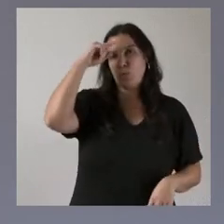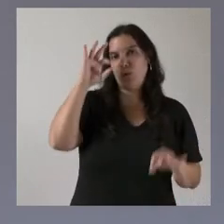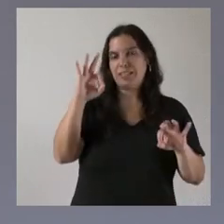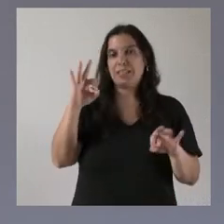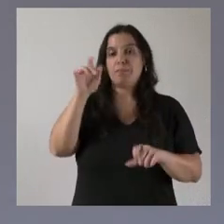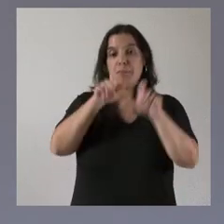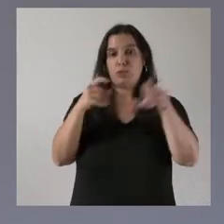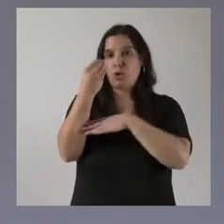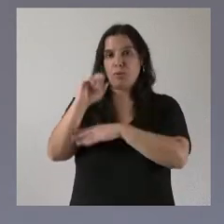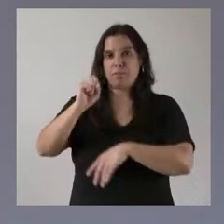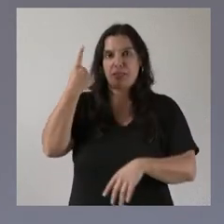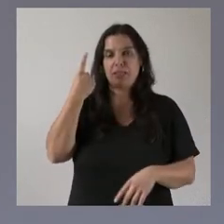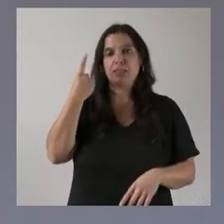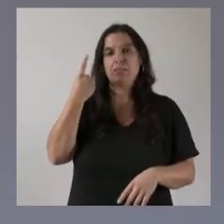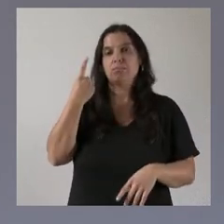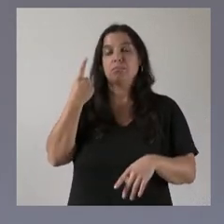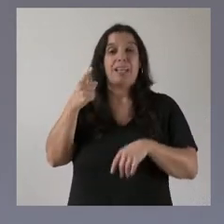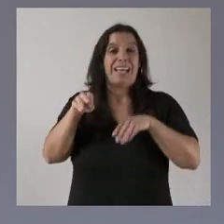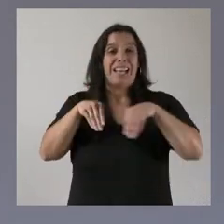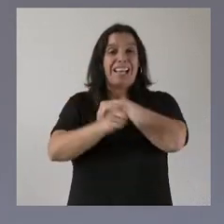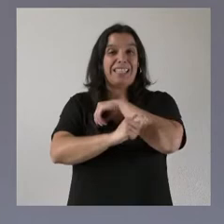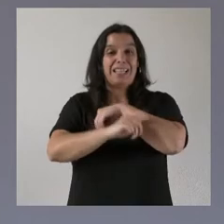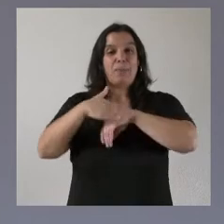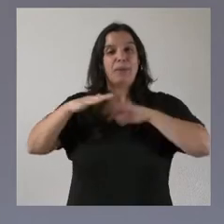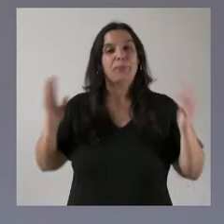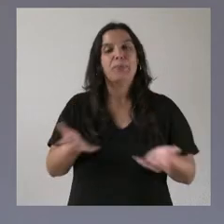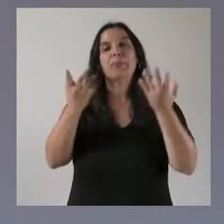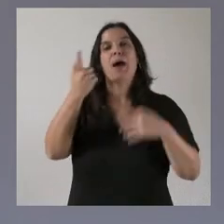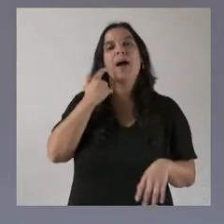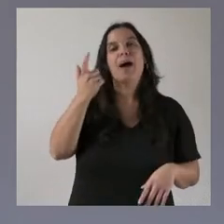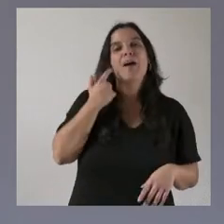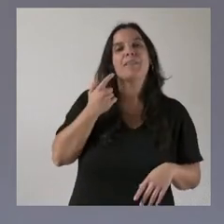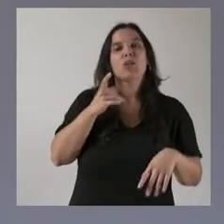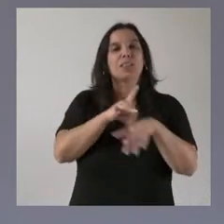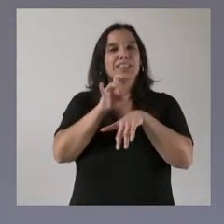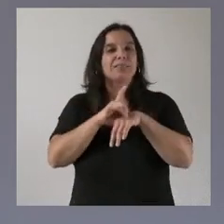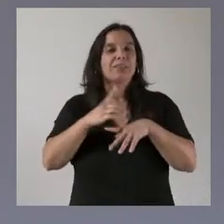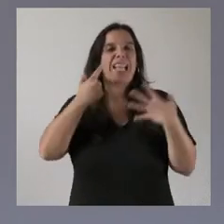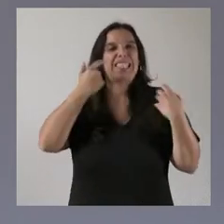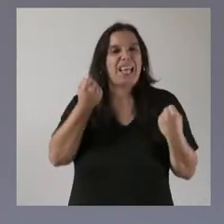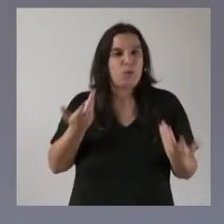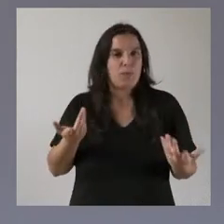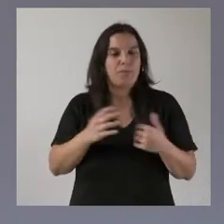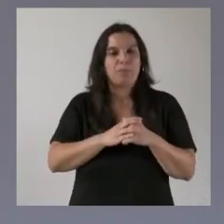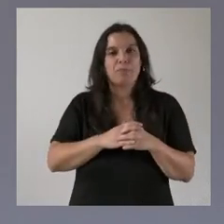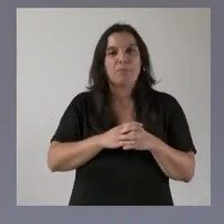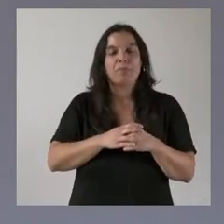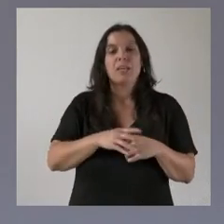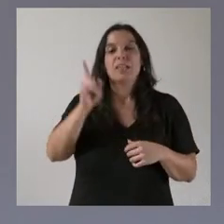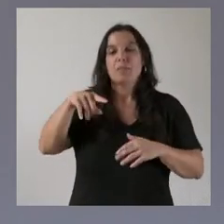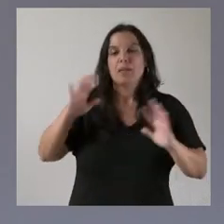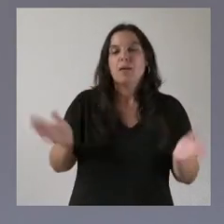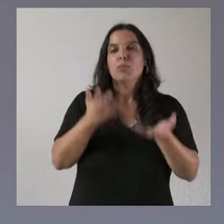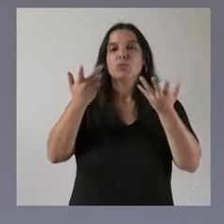más joven como estrategia de promoción de hábitos y tiempo libre saludables así como el impulsar los estudios